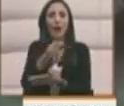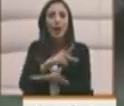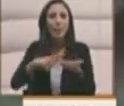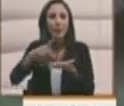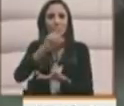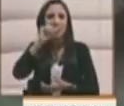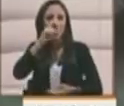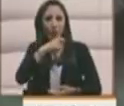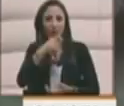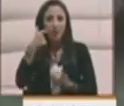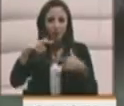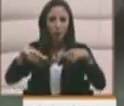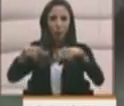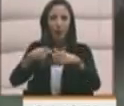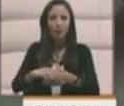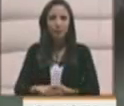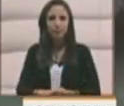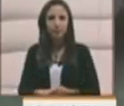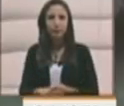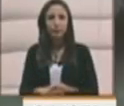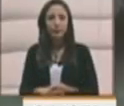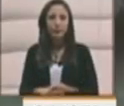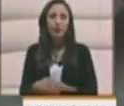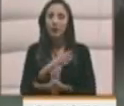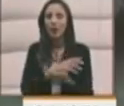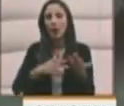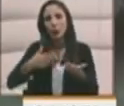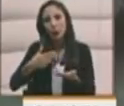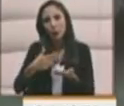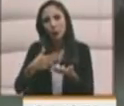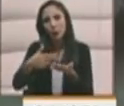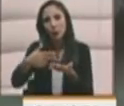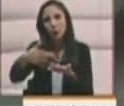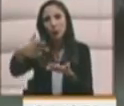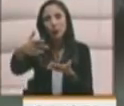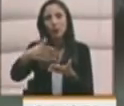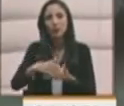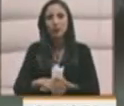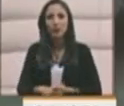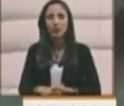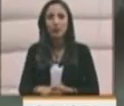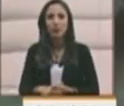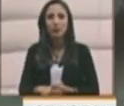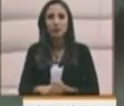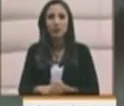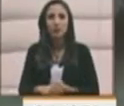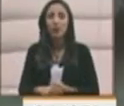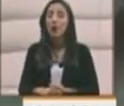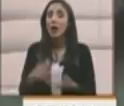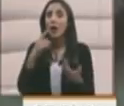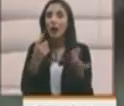salida hacia Acarigua. Y,